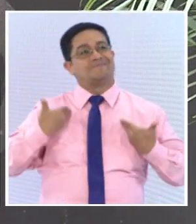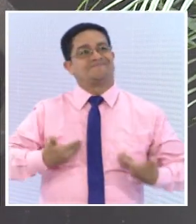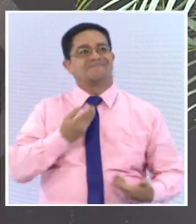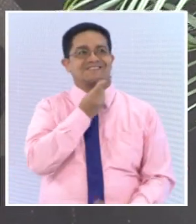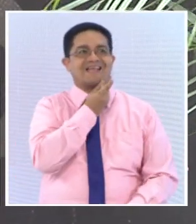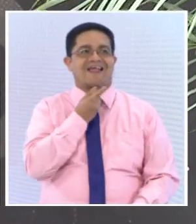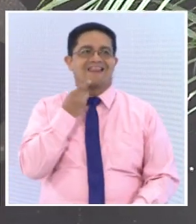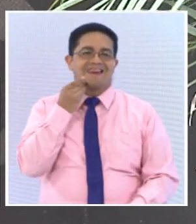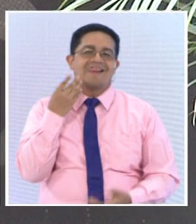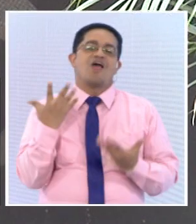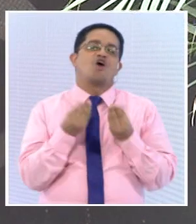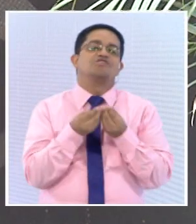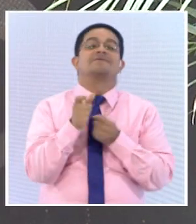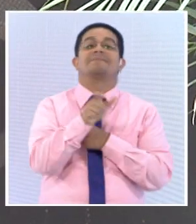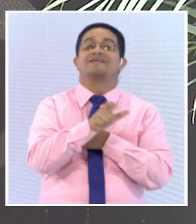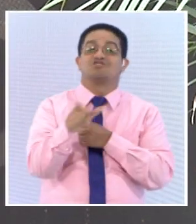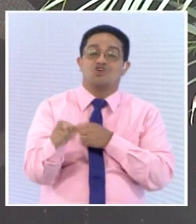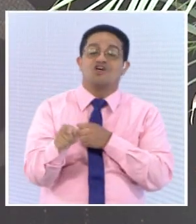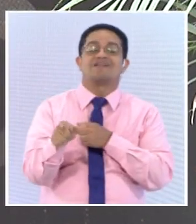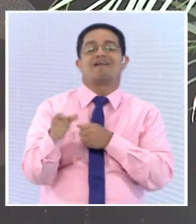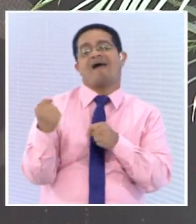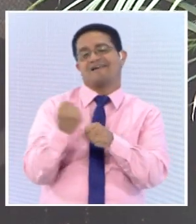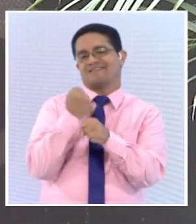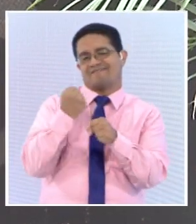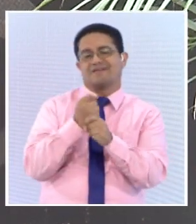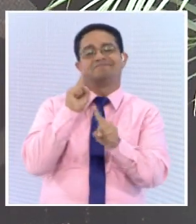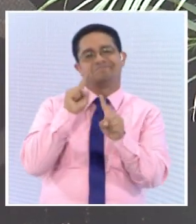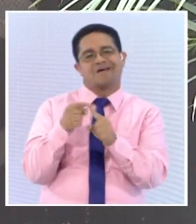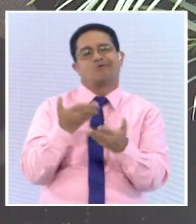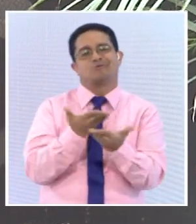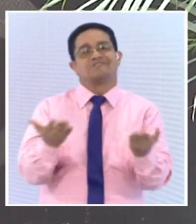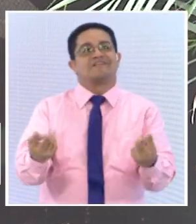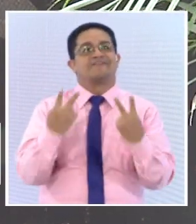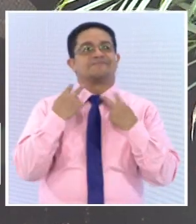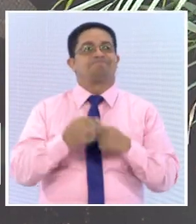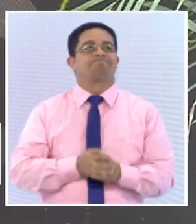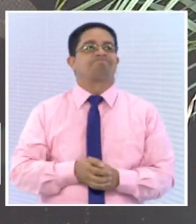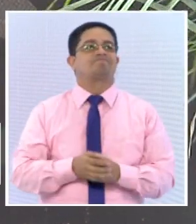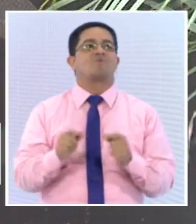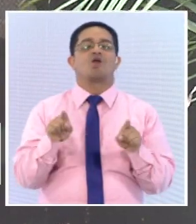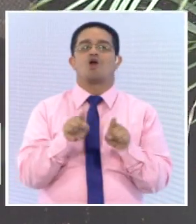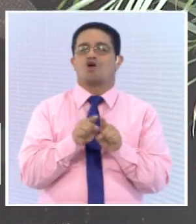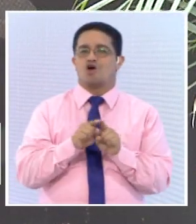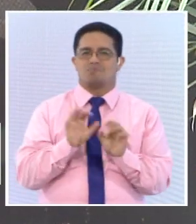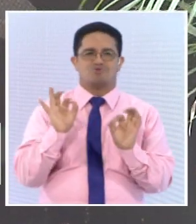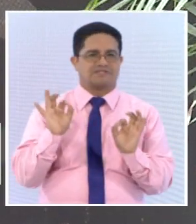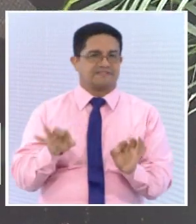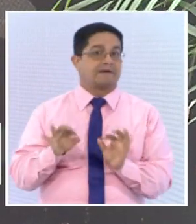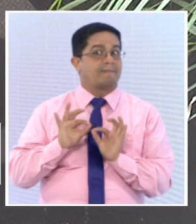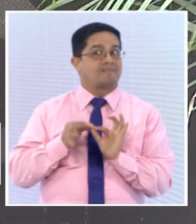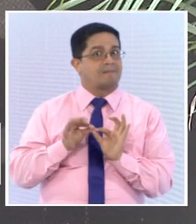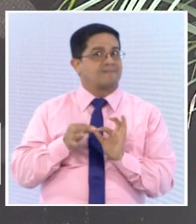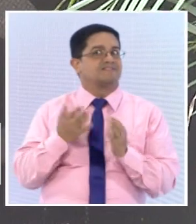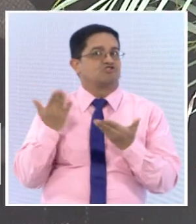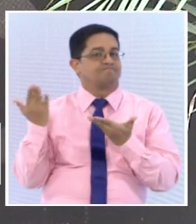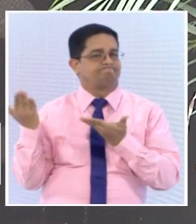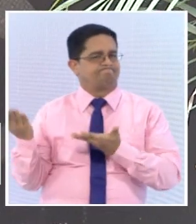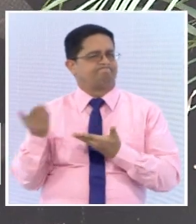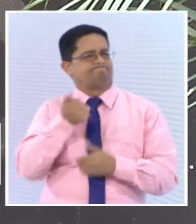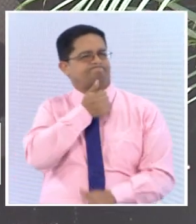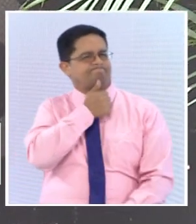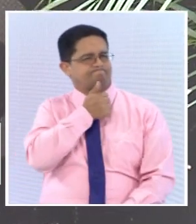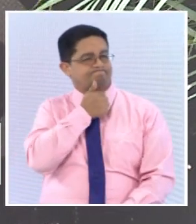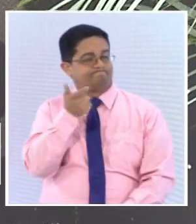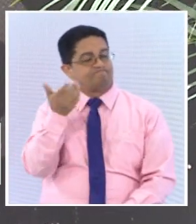técnico y de producción que hace posible que este espacio llegue hasta sus hogares. Como siempre, en interpretación de lengua de señas, nuestro